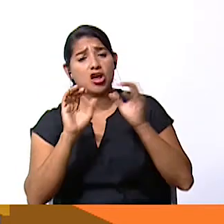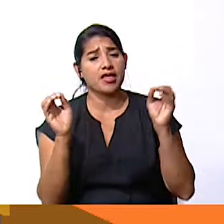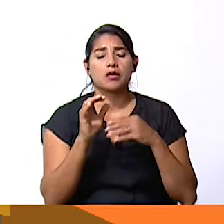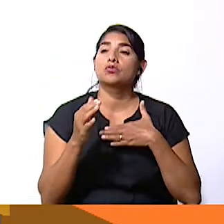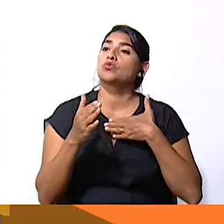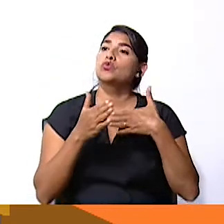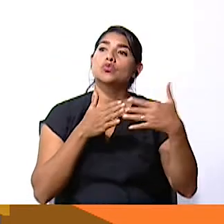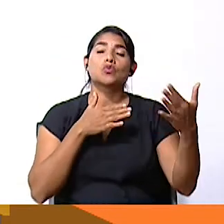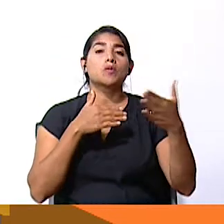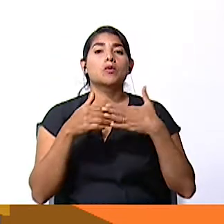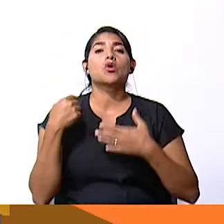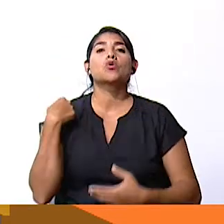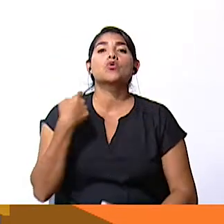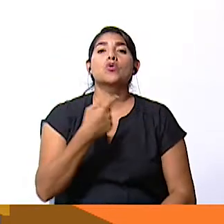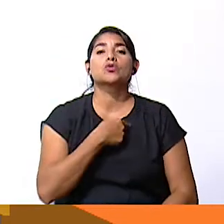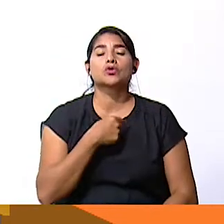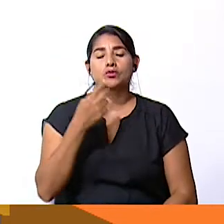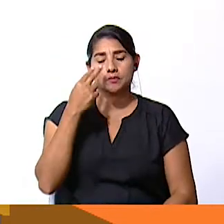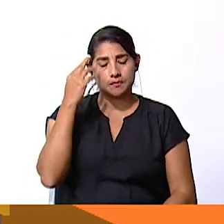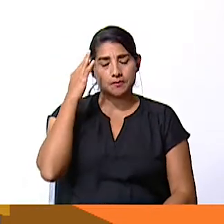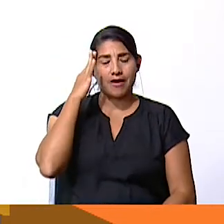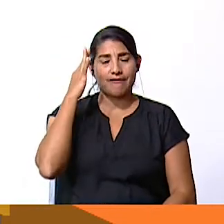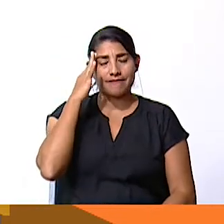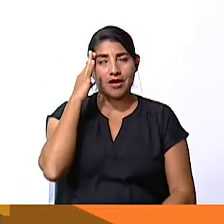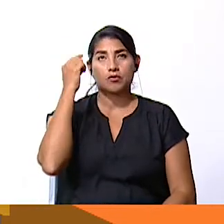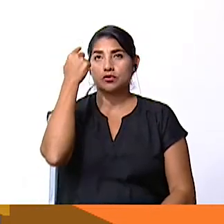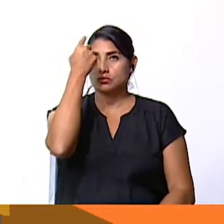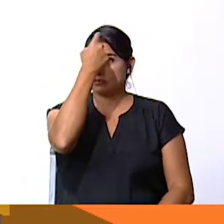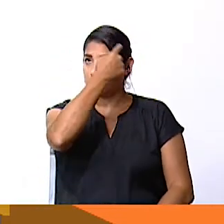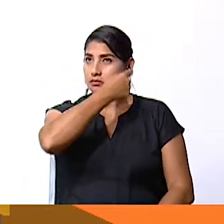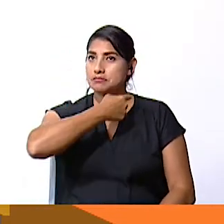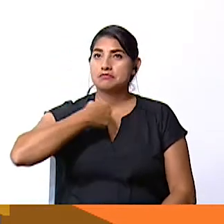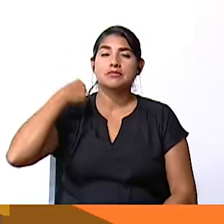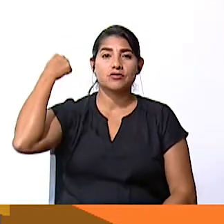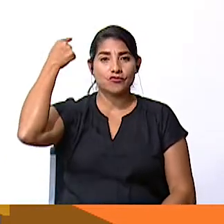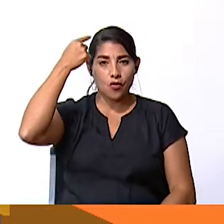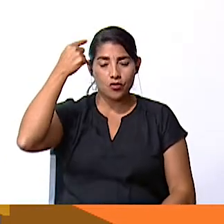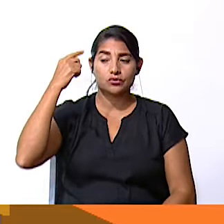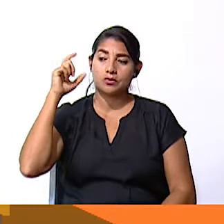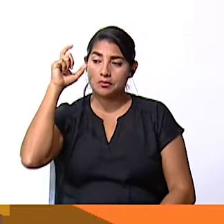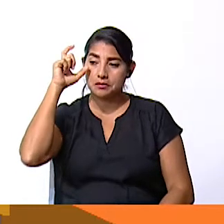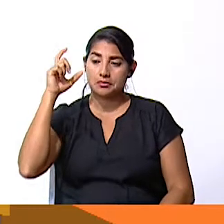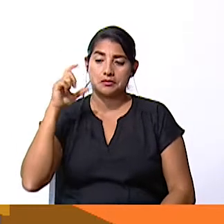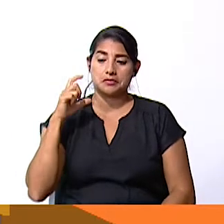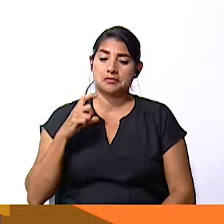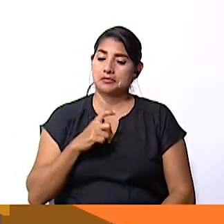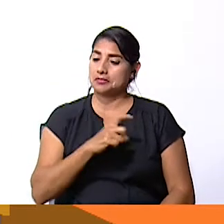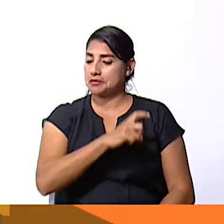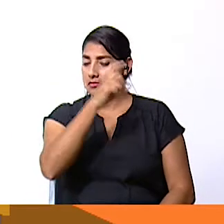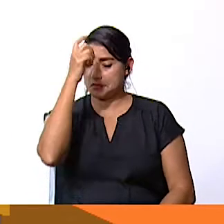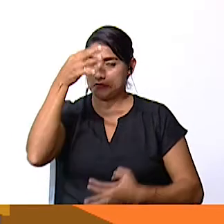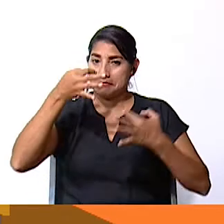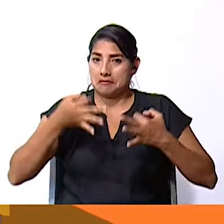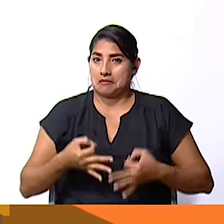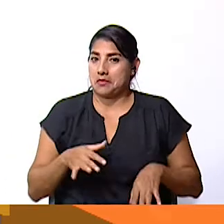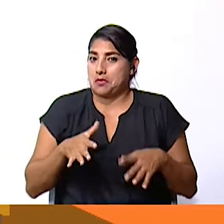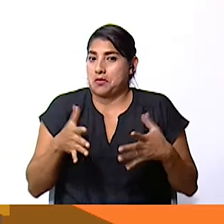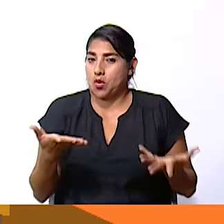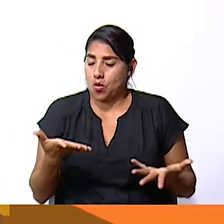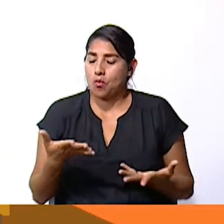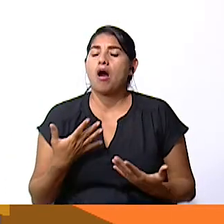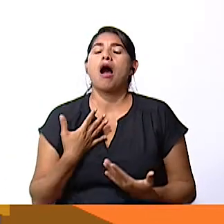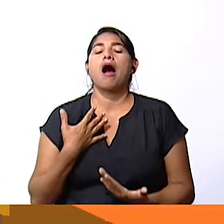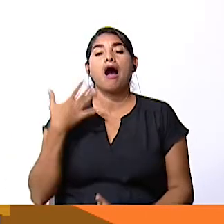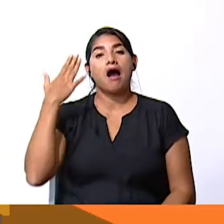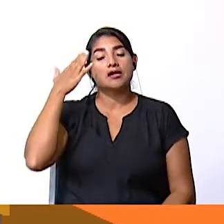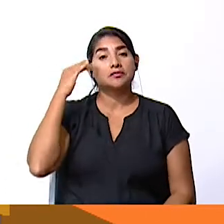importa, ya nosotros nos conocemos, sabemos cuáles son nuestras características físicas, entonces estoy